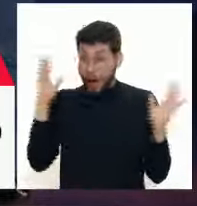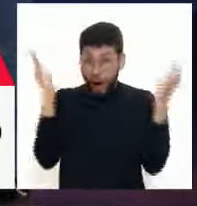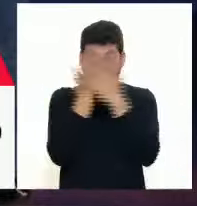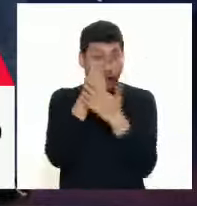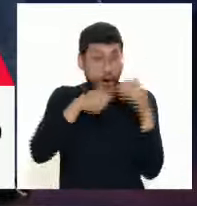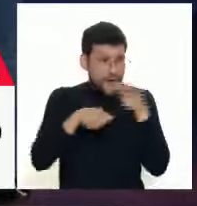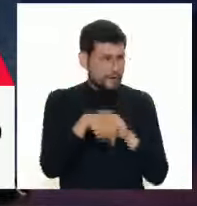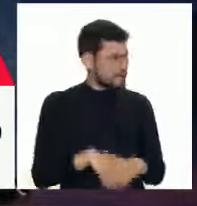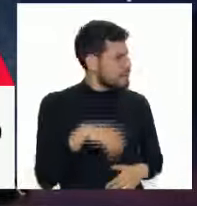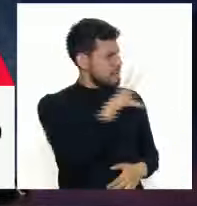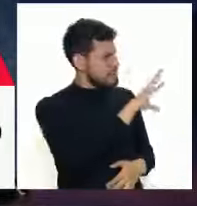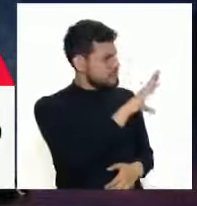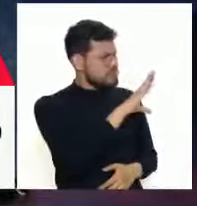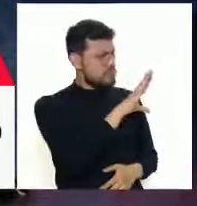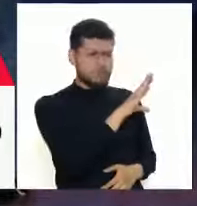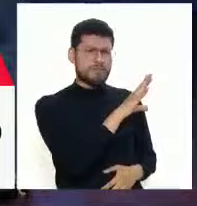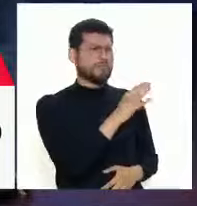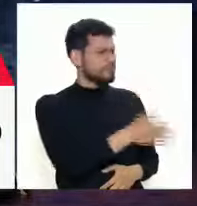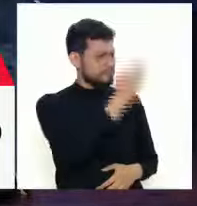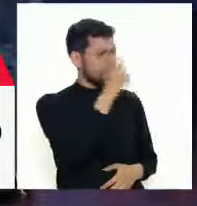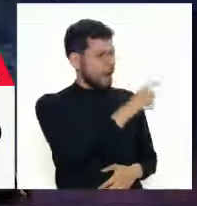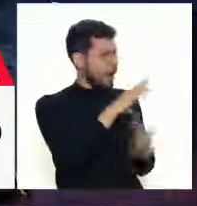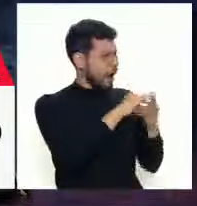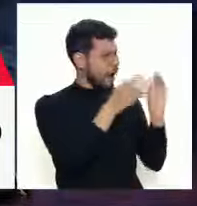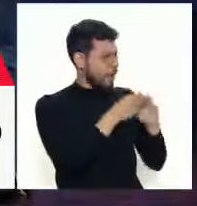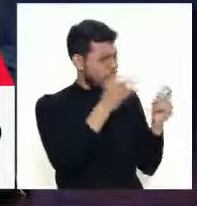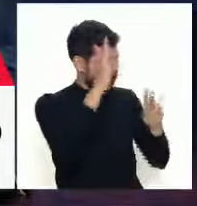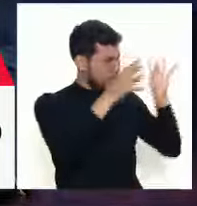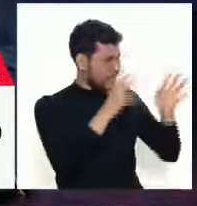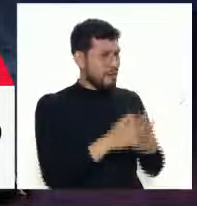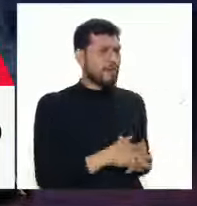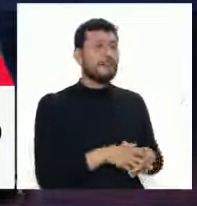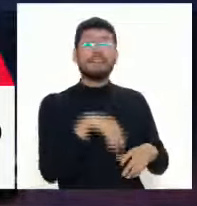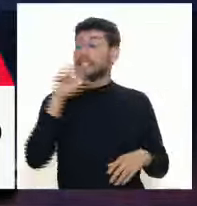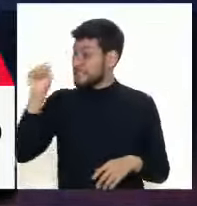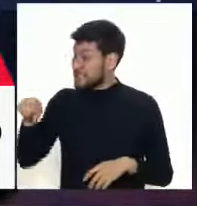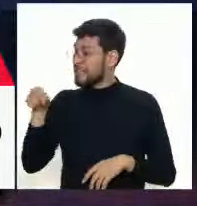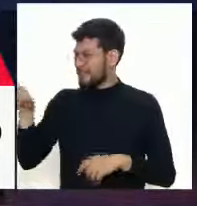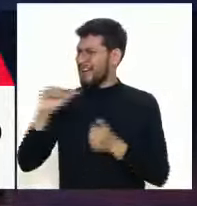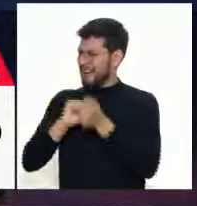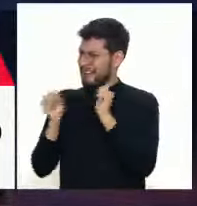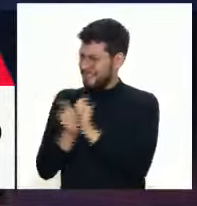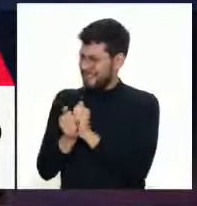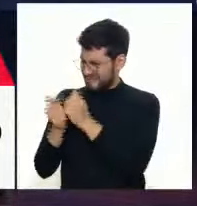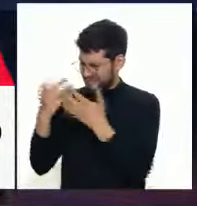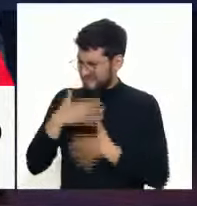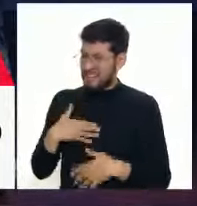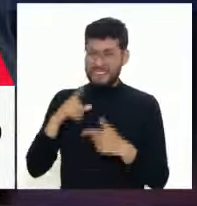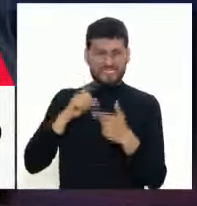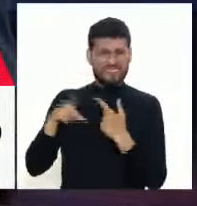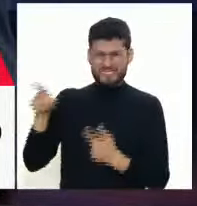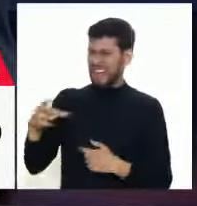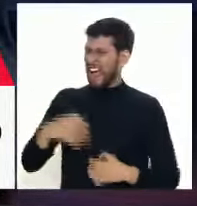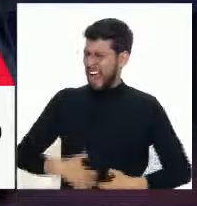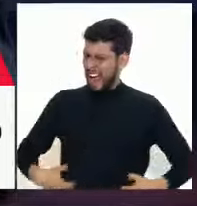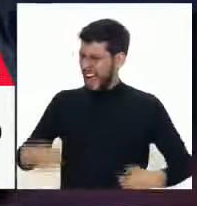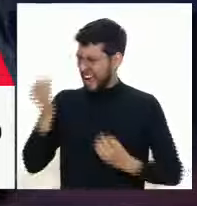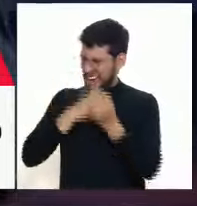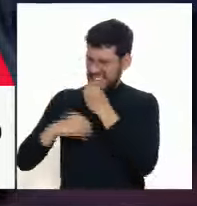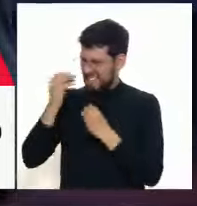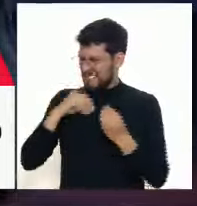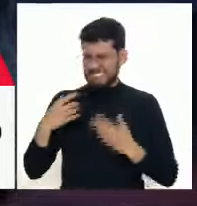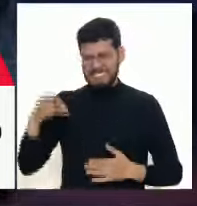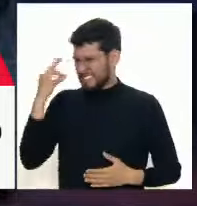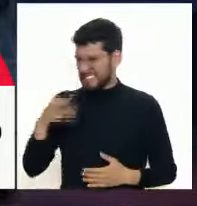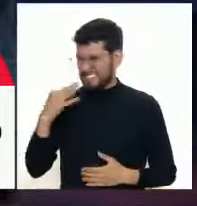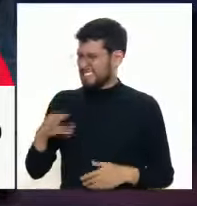invisibilidad? ¡Mapot! ¿Qué? Tan ocurrente con tus historias como siempre. Sí, Mapot, has cambiado físicamente, pero tu hambre por la comida